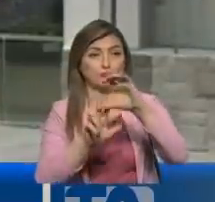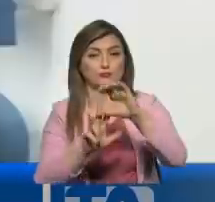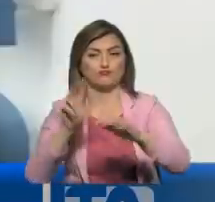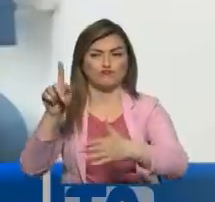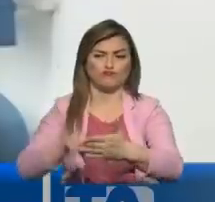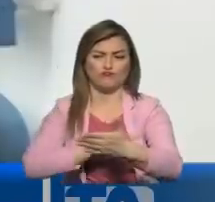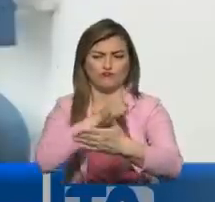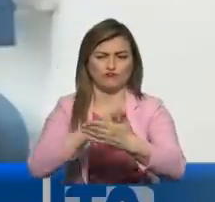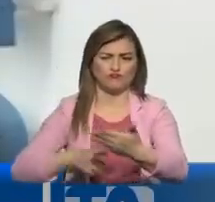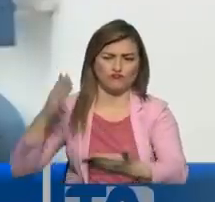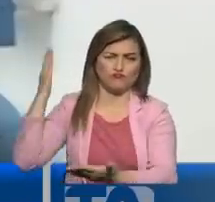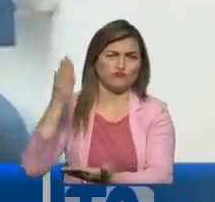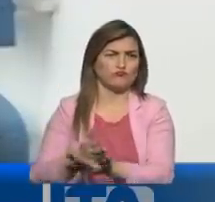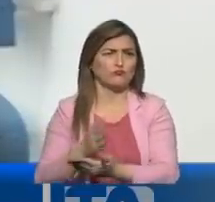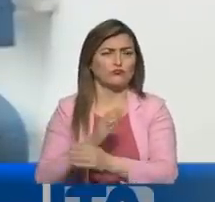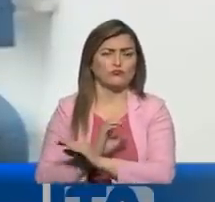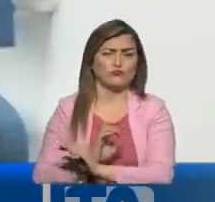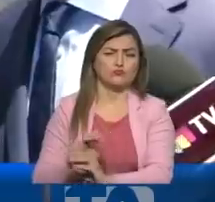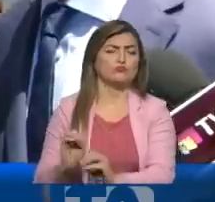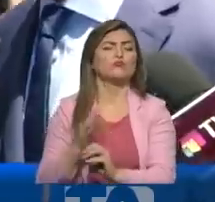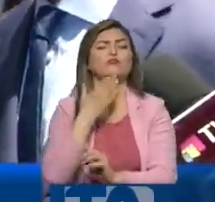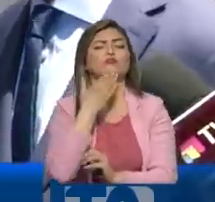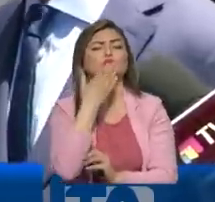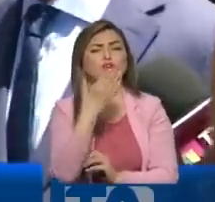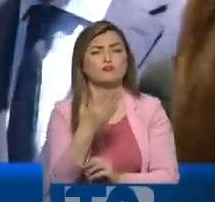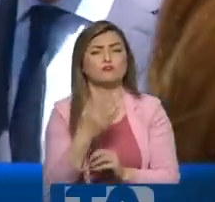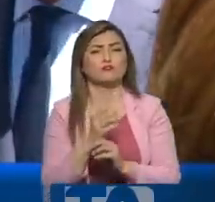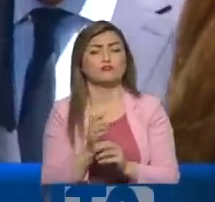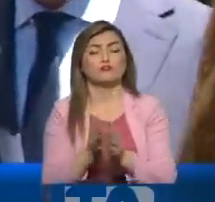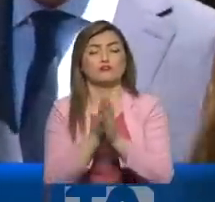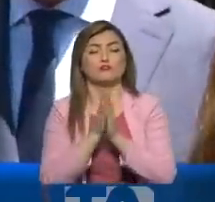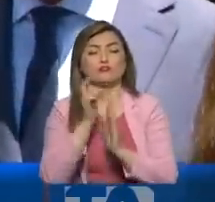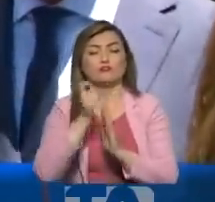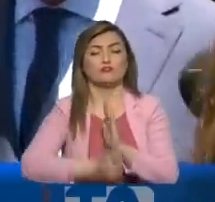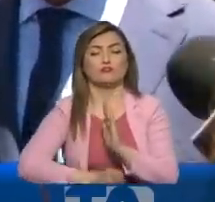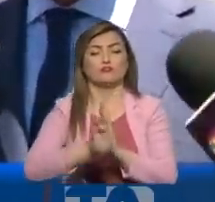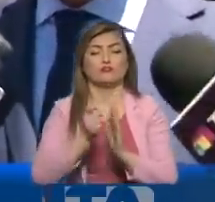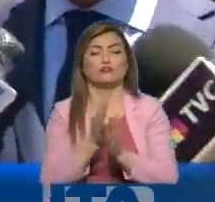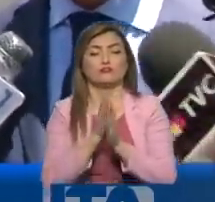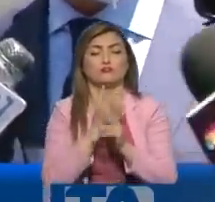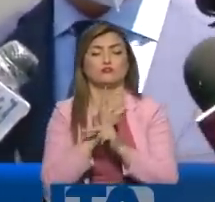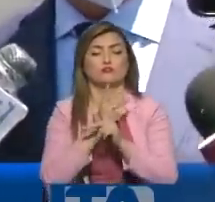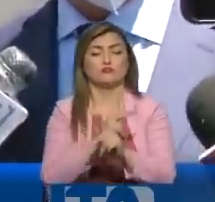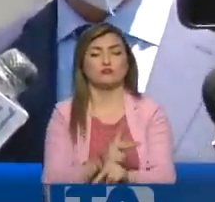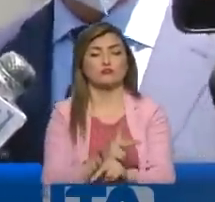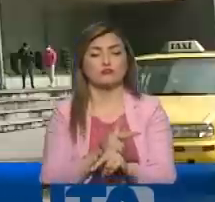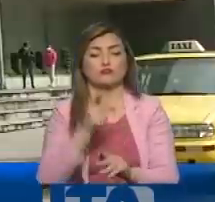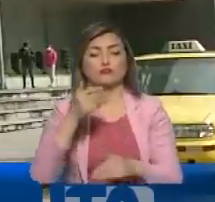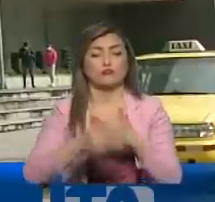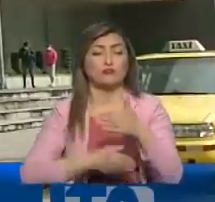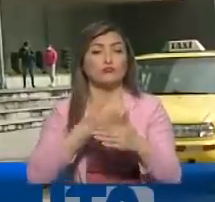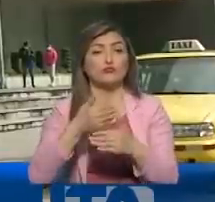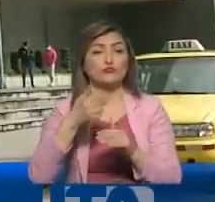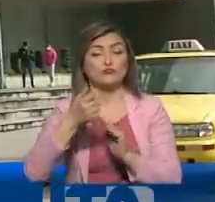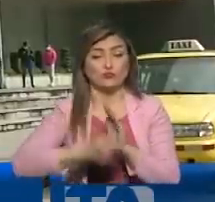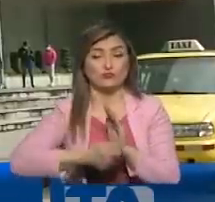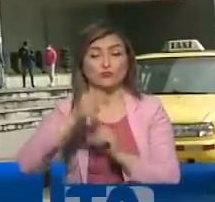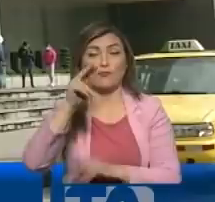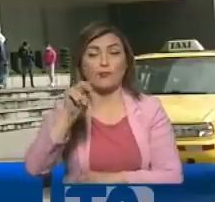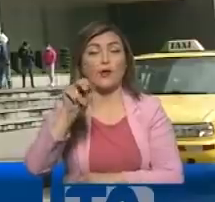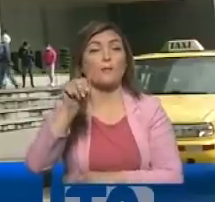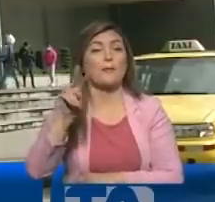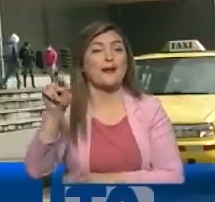de Participación Ciudadana y Control Social a través de una acción de protección. Este jueves, en una audiencia presidida por el juez Henry Navarrete,